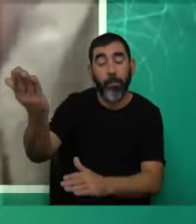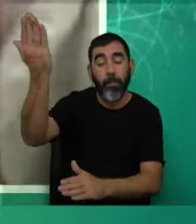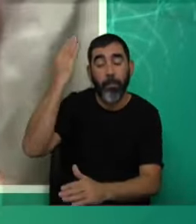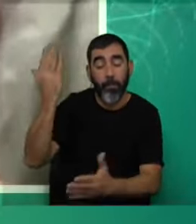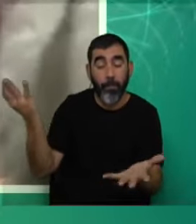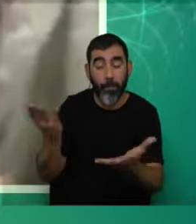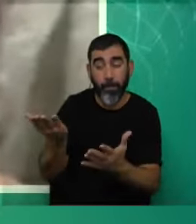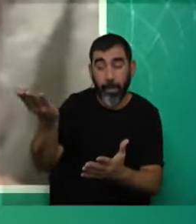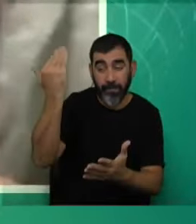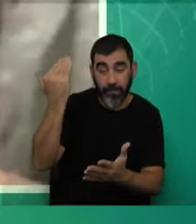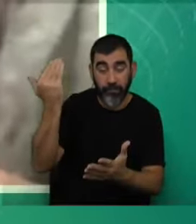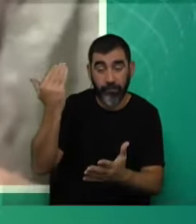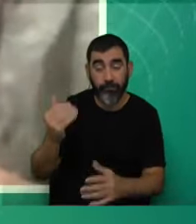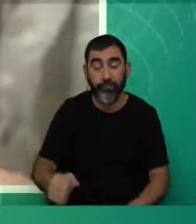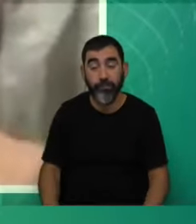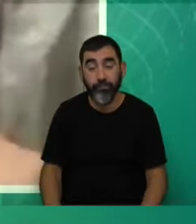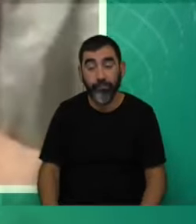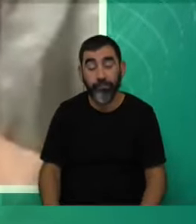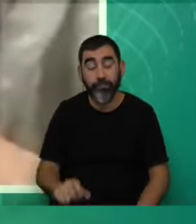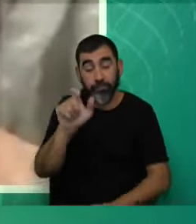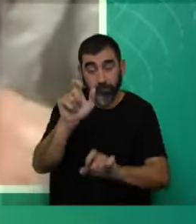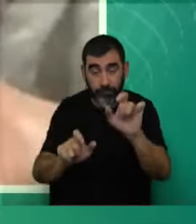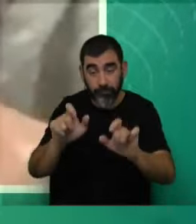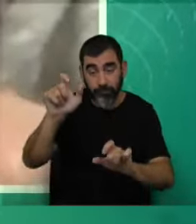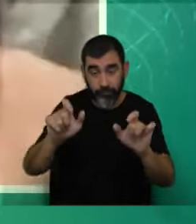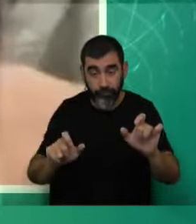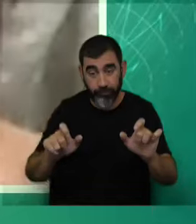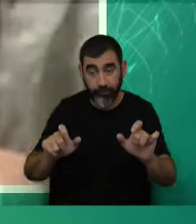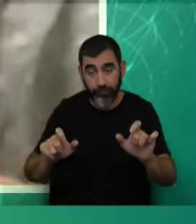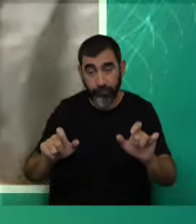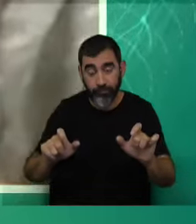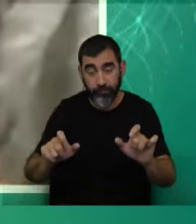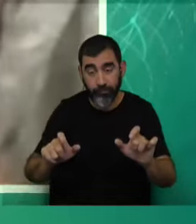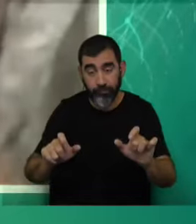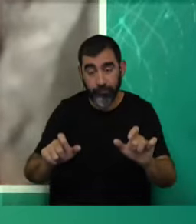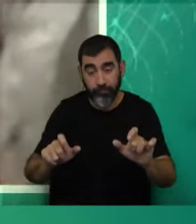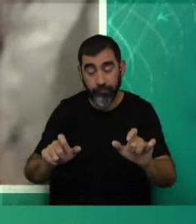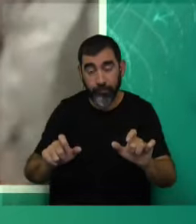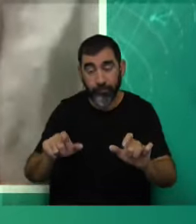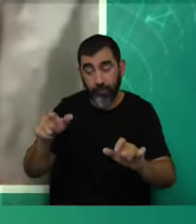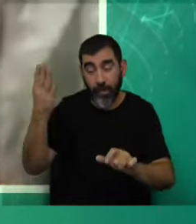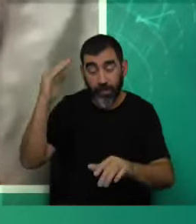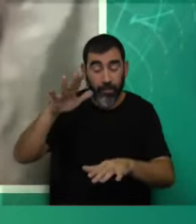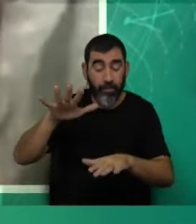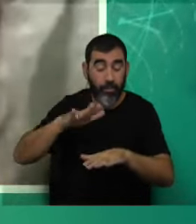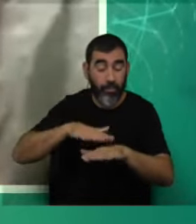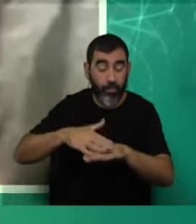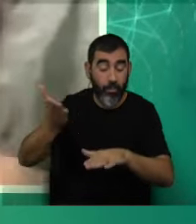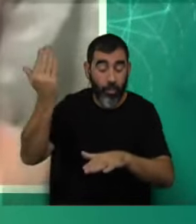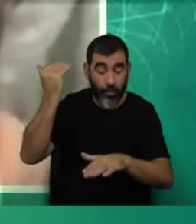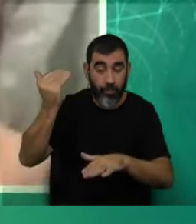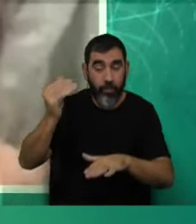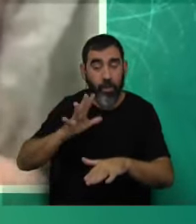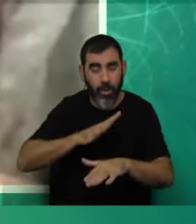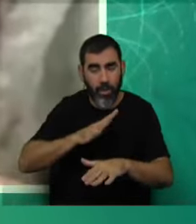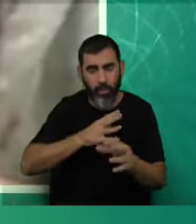reciente justamente las personas que que fueron los protagonistas de ese entonces había